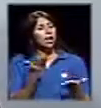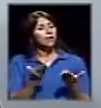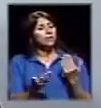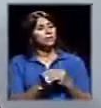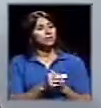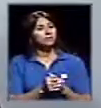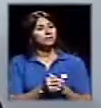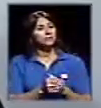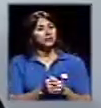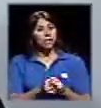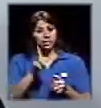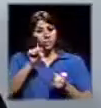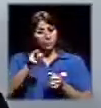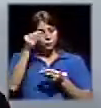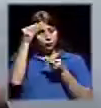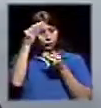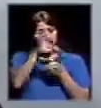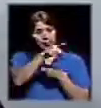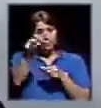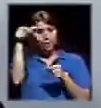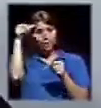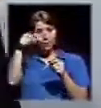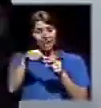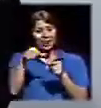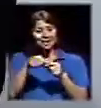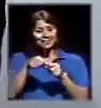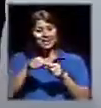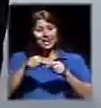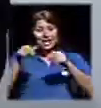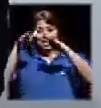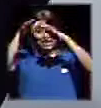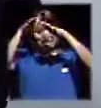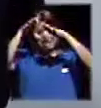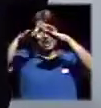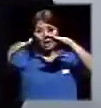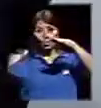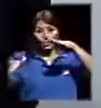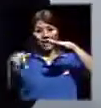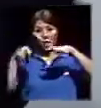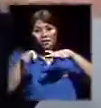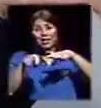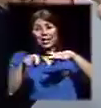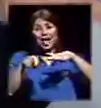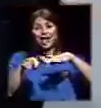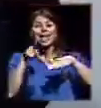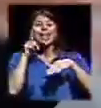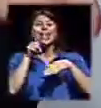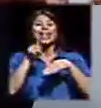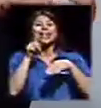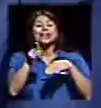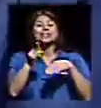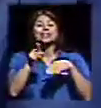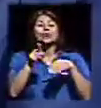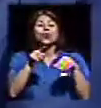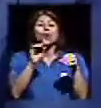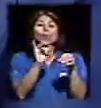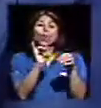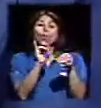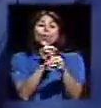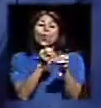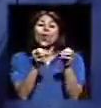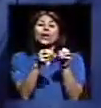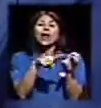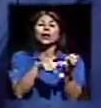es recordarle a las amigas y amigos que la Contraloría General es un órgano desconcentrado de la Asamblea Legislativa, es